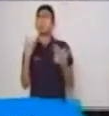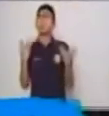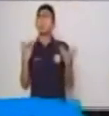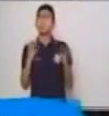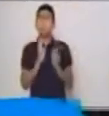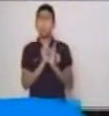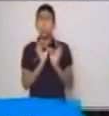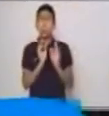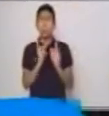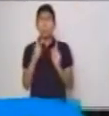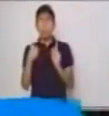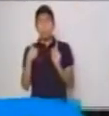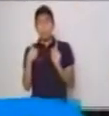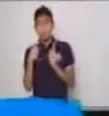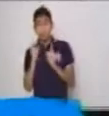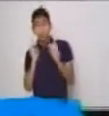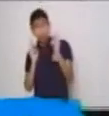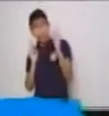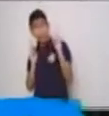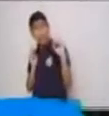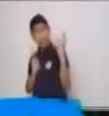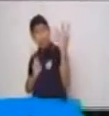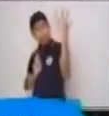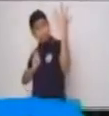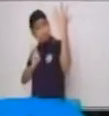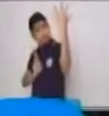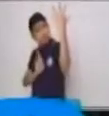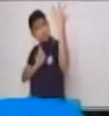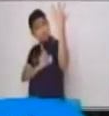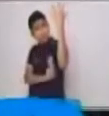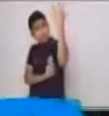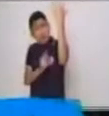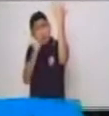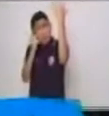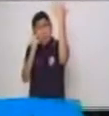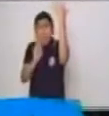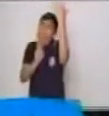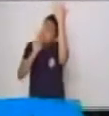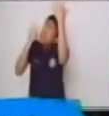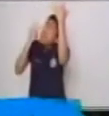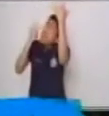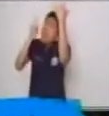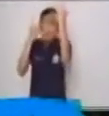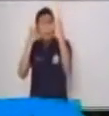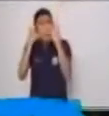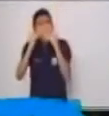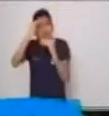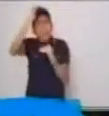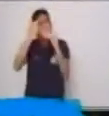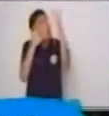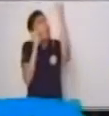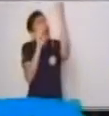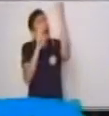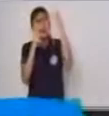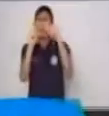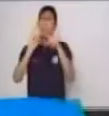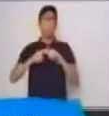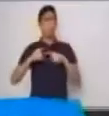Se acercaron al árbol, pero vieron de que era muy alto y no pudieron cortarlas todas.